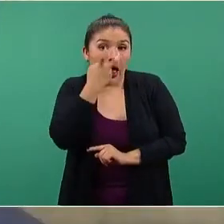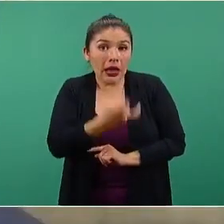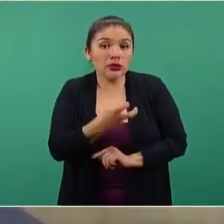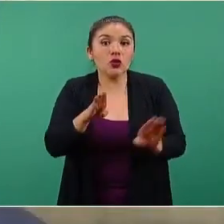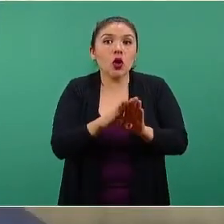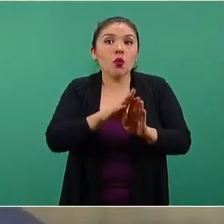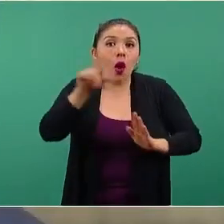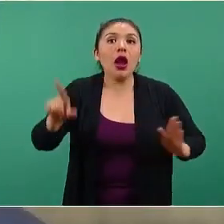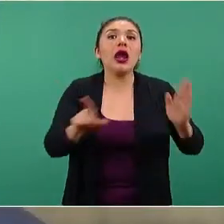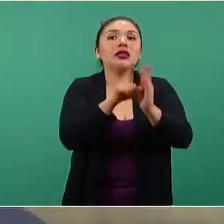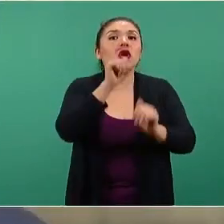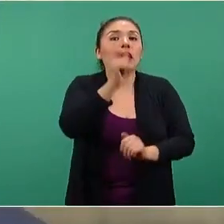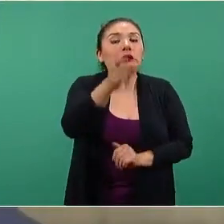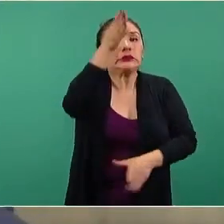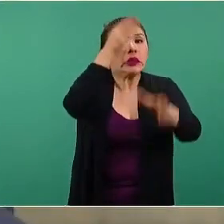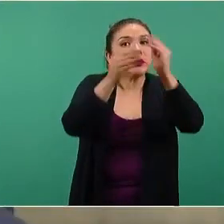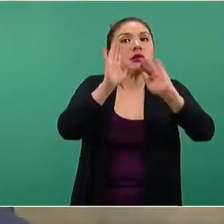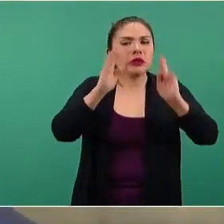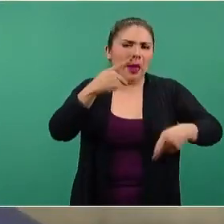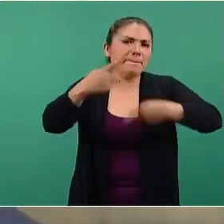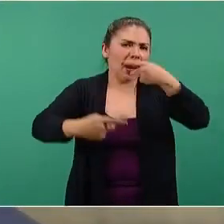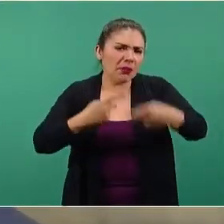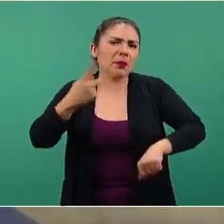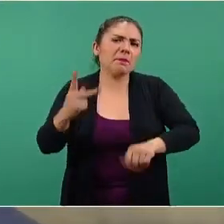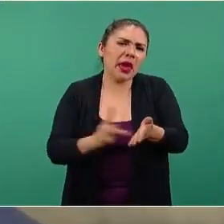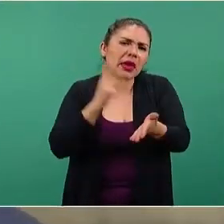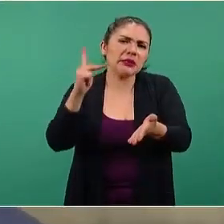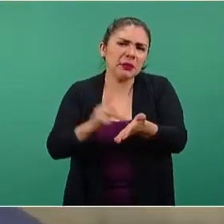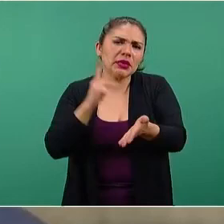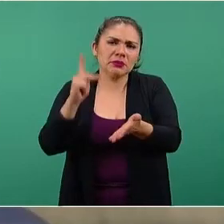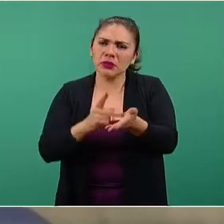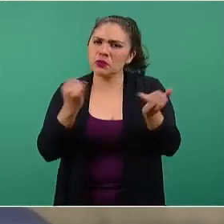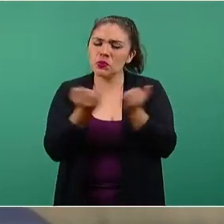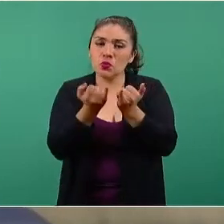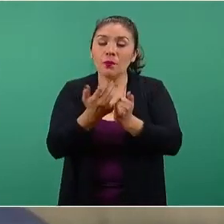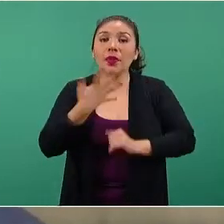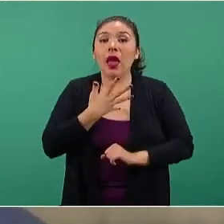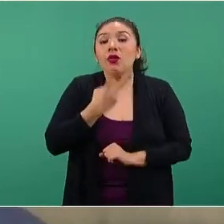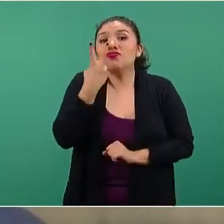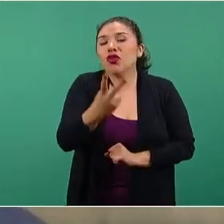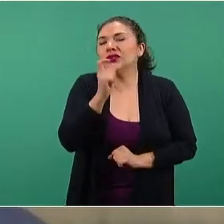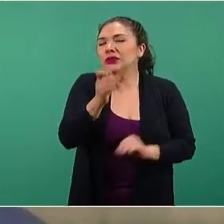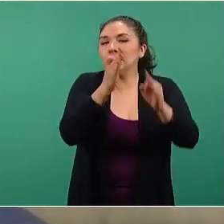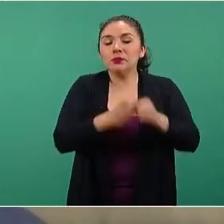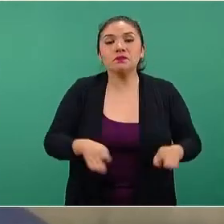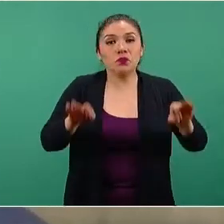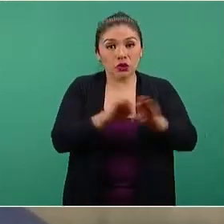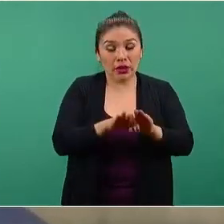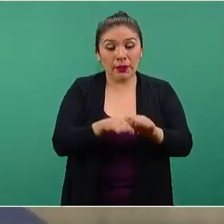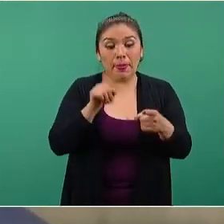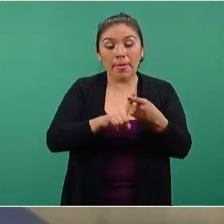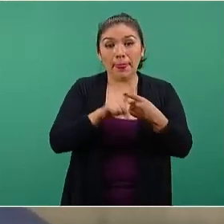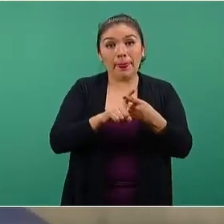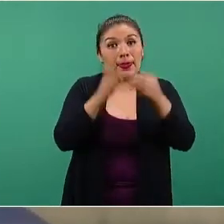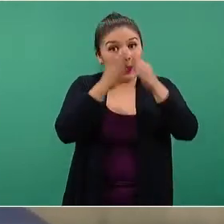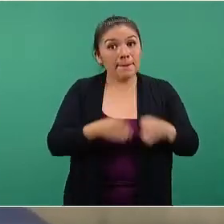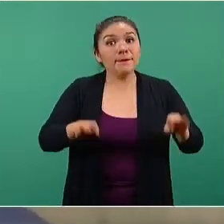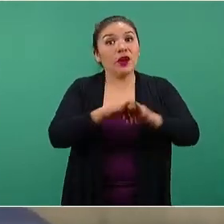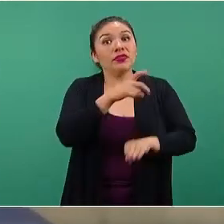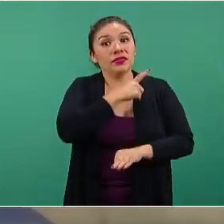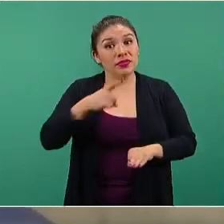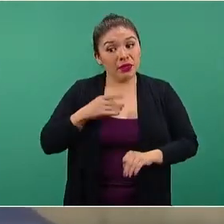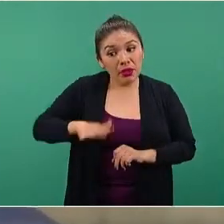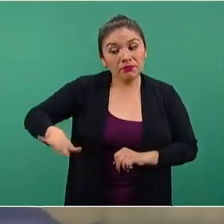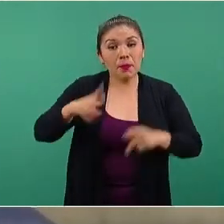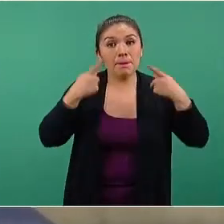como lecciones aprendidas, que nos las han preguntado repetidamente, y hay dos que son fundamentales. la importancia de tener una